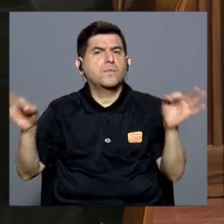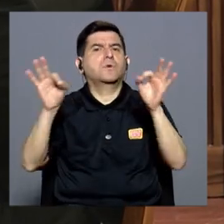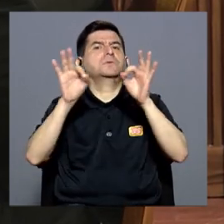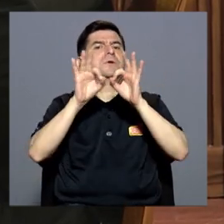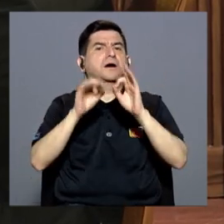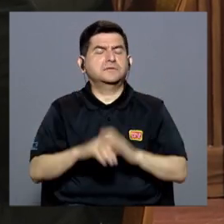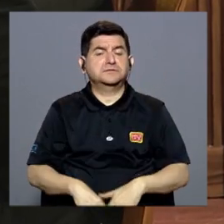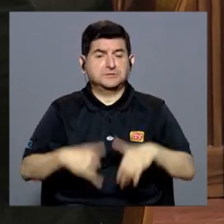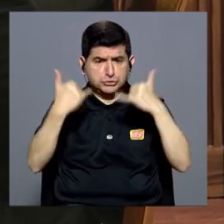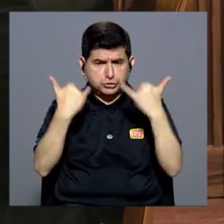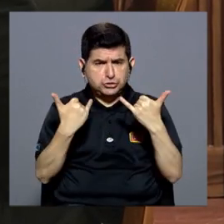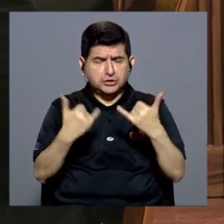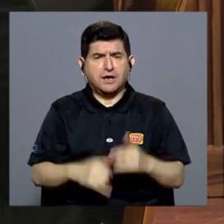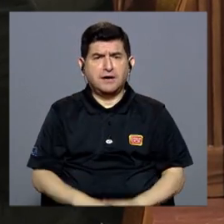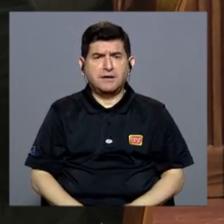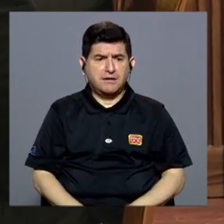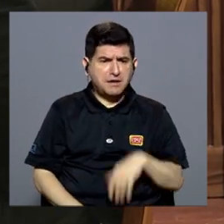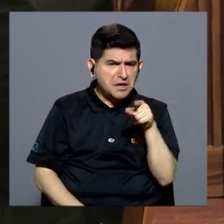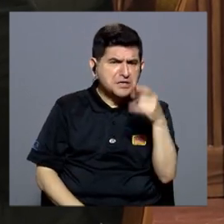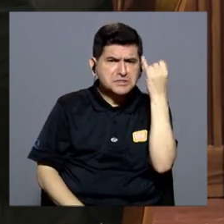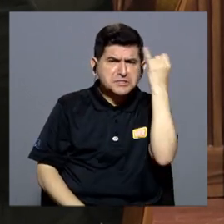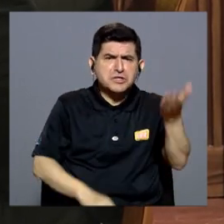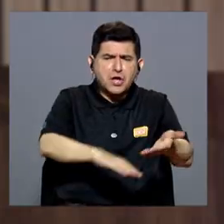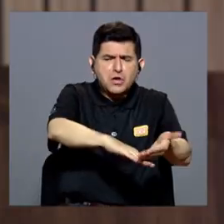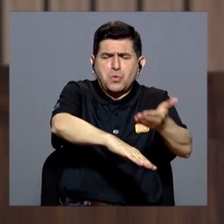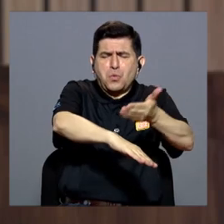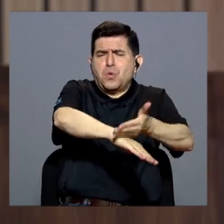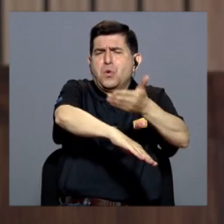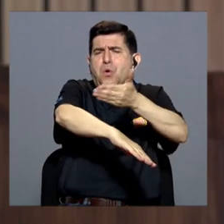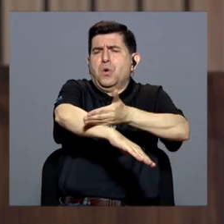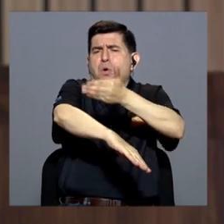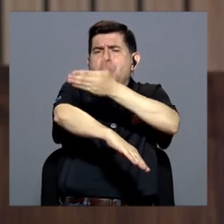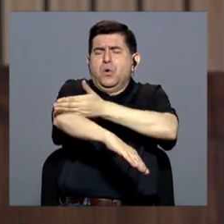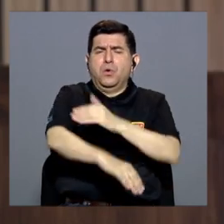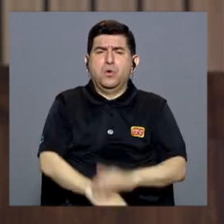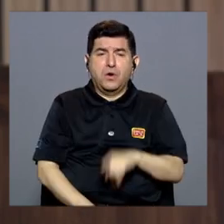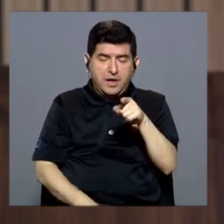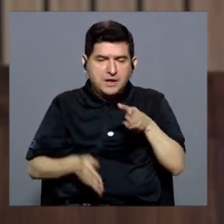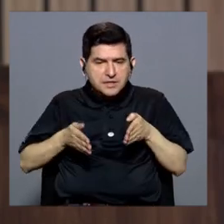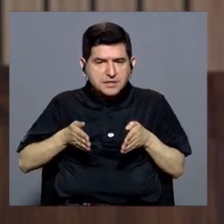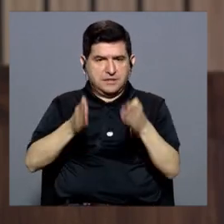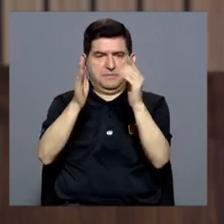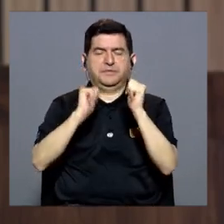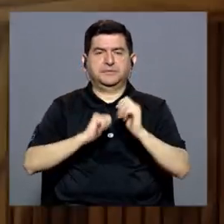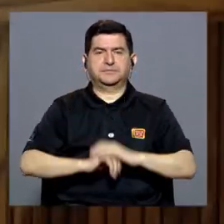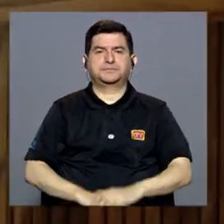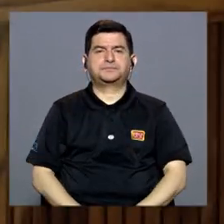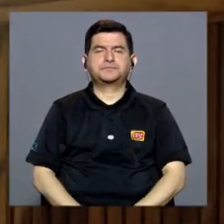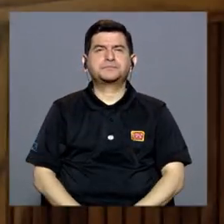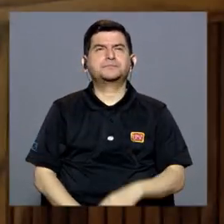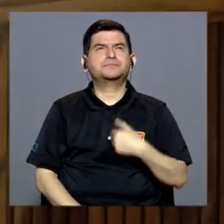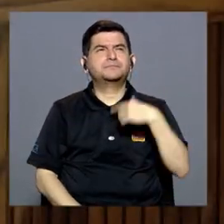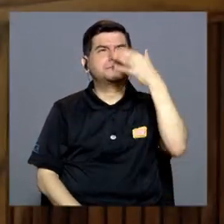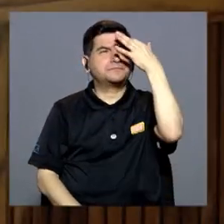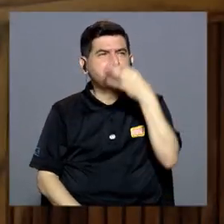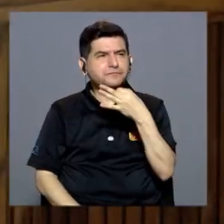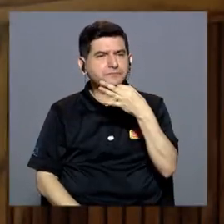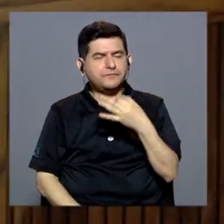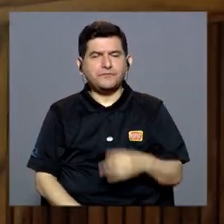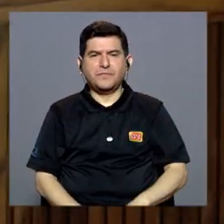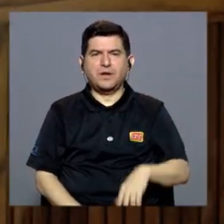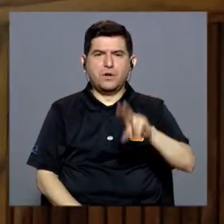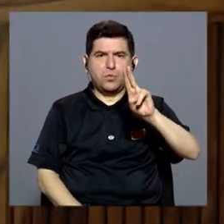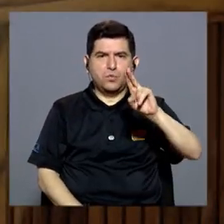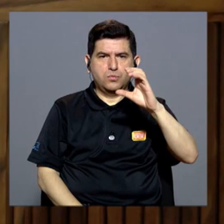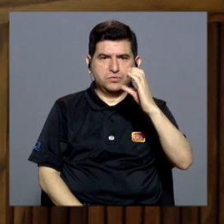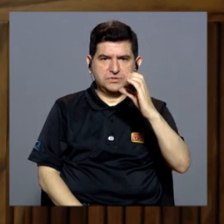que ya han avanzado muchísimo, ¿verdad?, en esta dirección. Uh-huh. Ahora, yo creo que también la Universidad de Costa